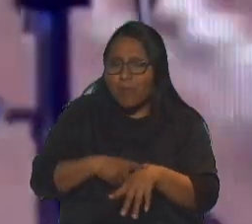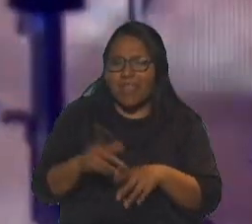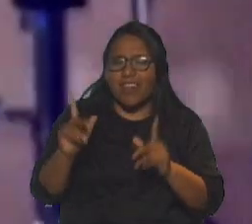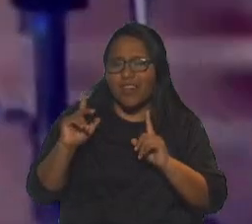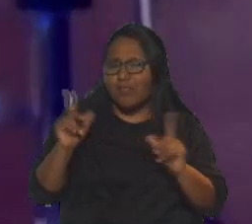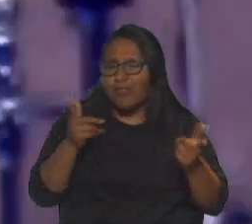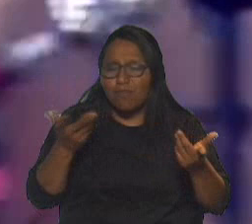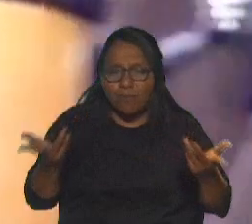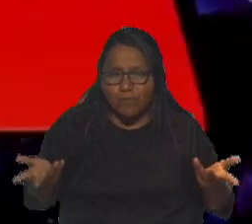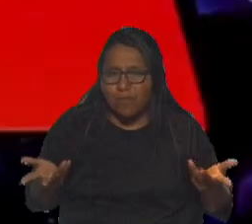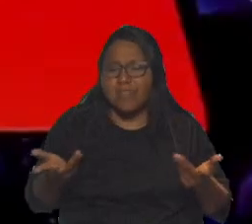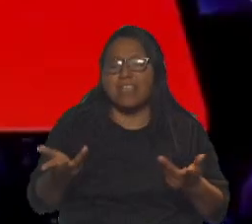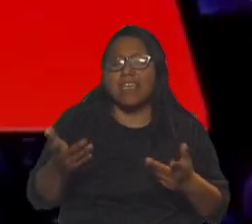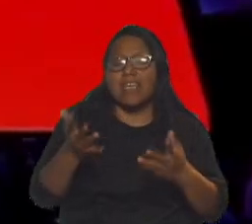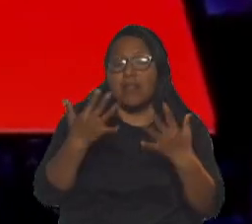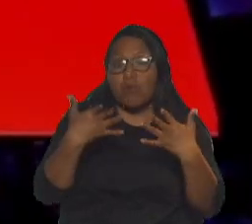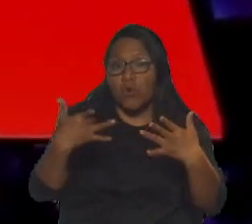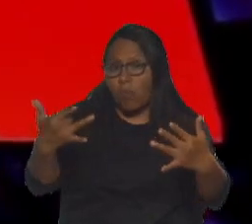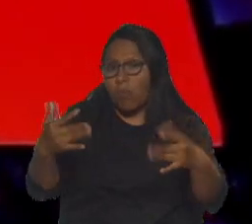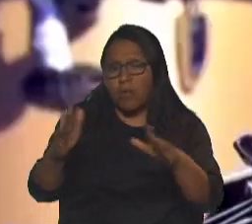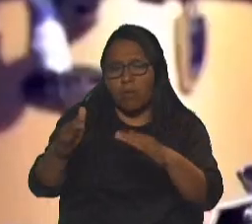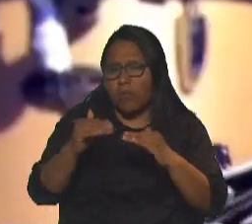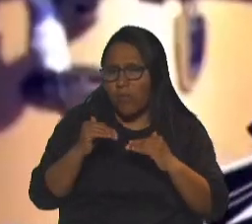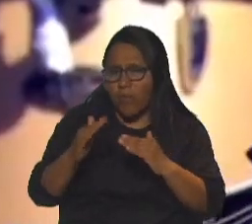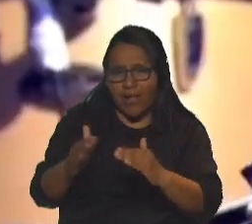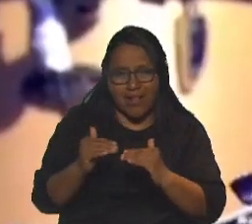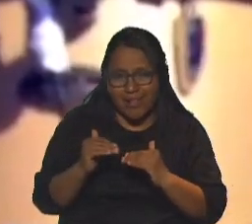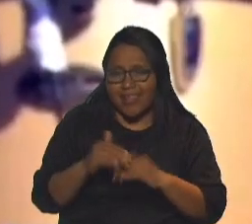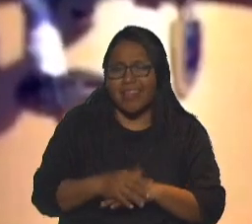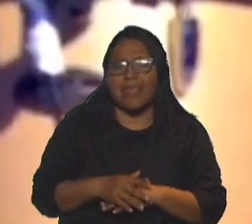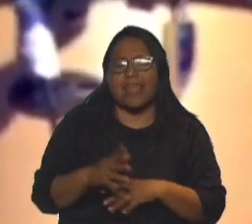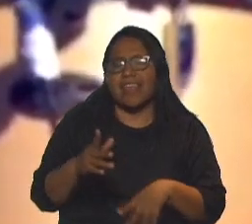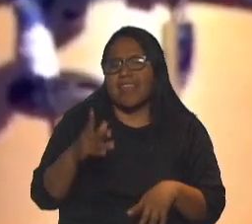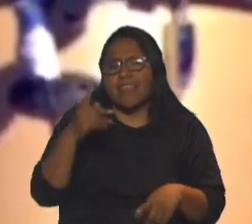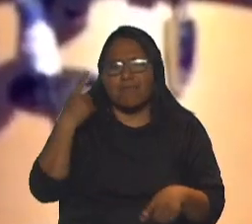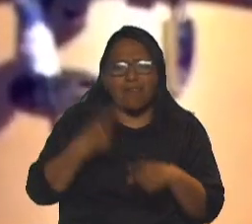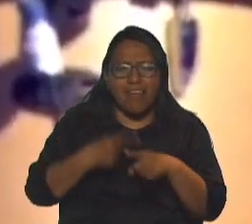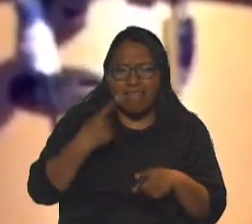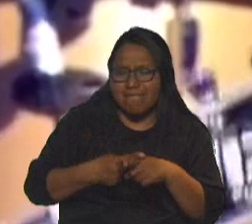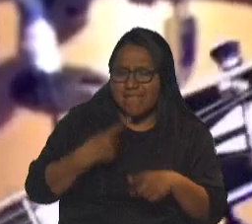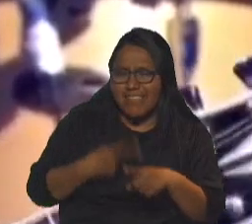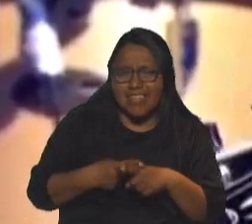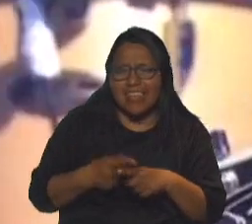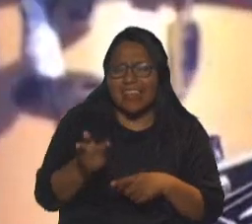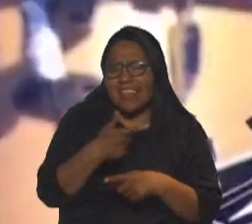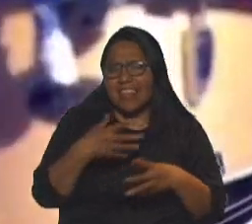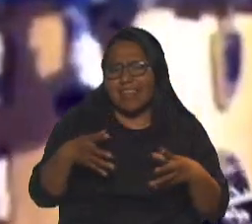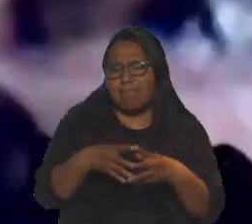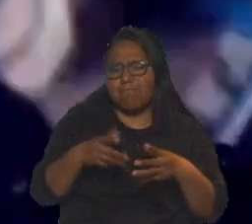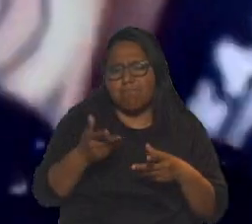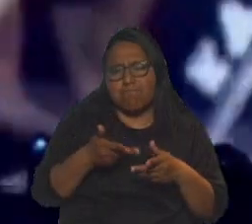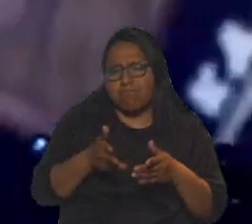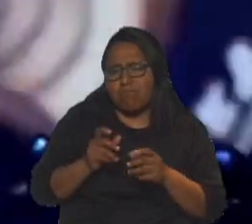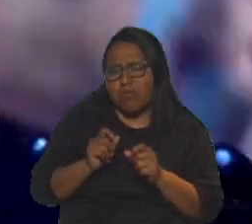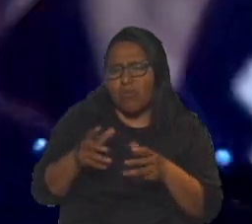disfrute y nuestro público también lo vive así, ¿viste? Y yo creo que estuvo una fiesta. El Airbag siempre fue una banda que fue por su camino